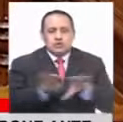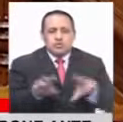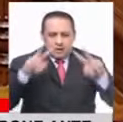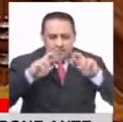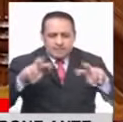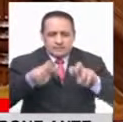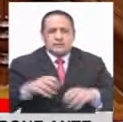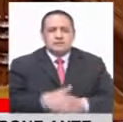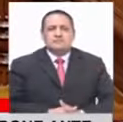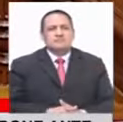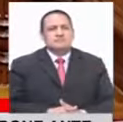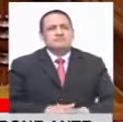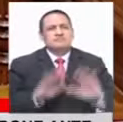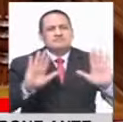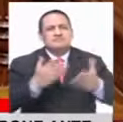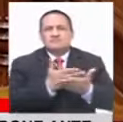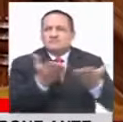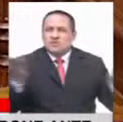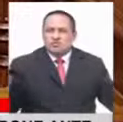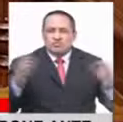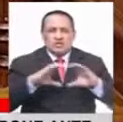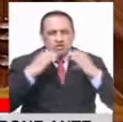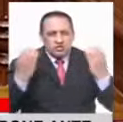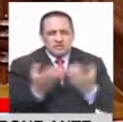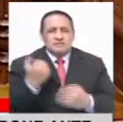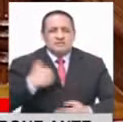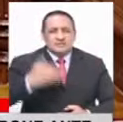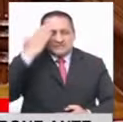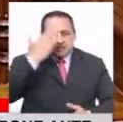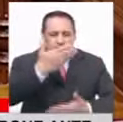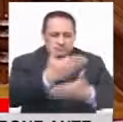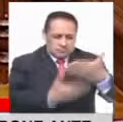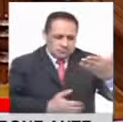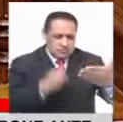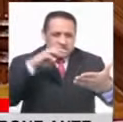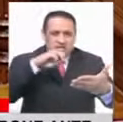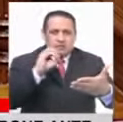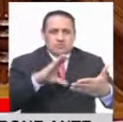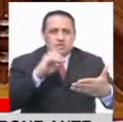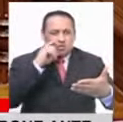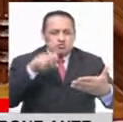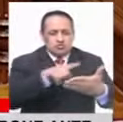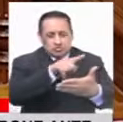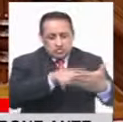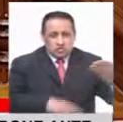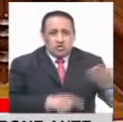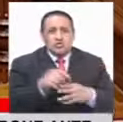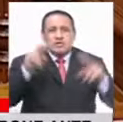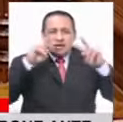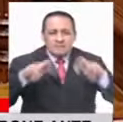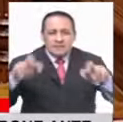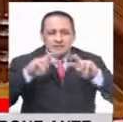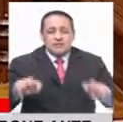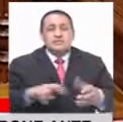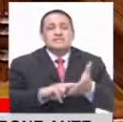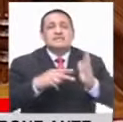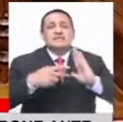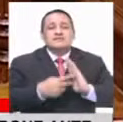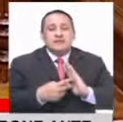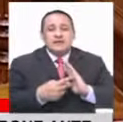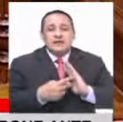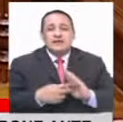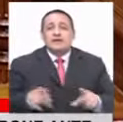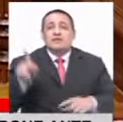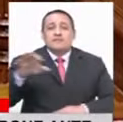Señores congresistas, todos los casos relatados en la moción están en fase de investigación preliminar. Es decir,